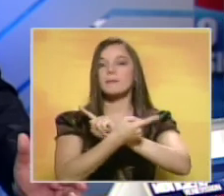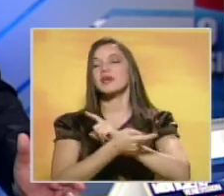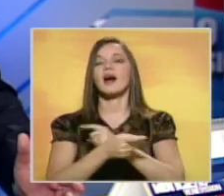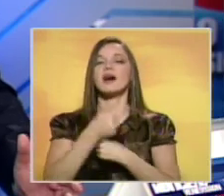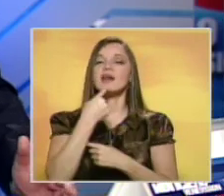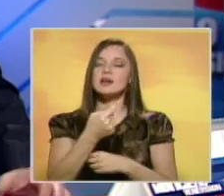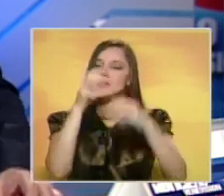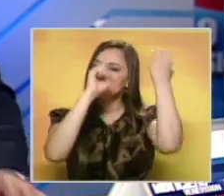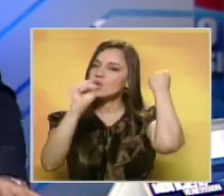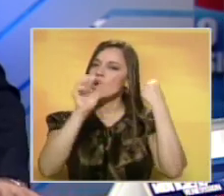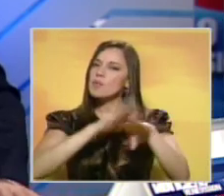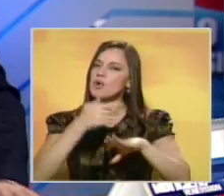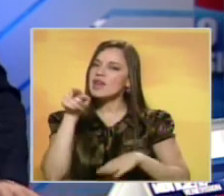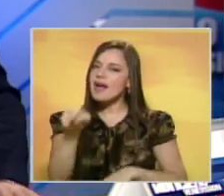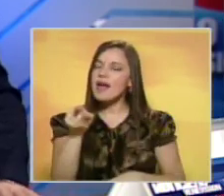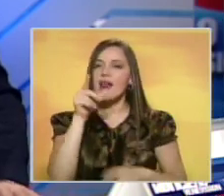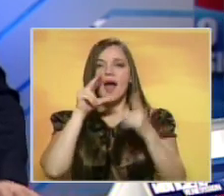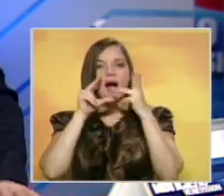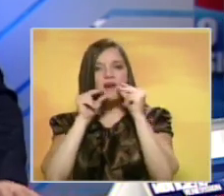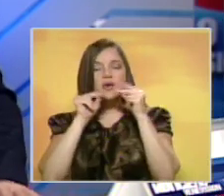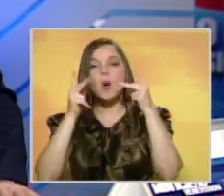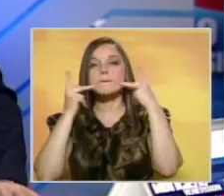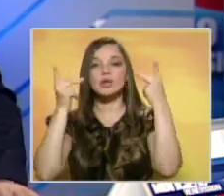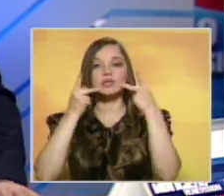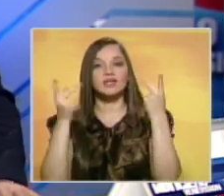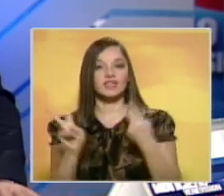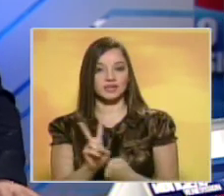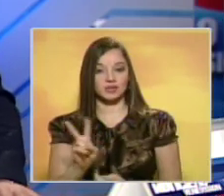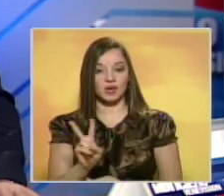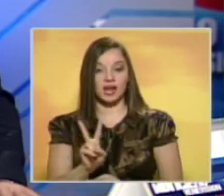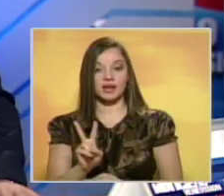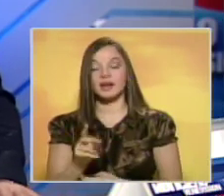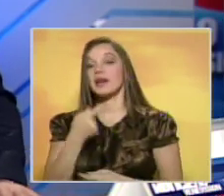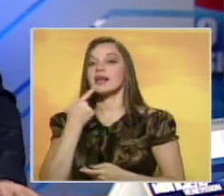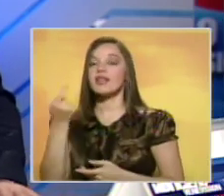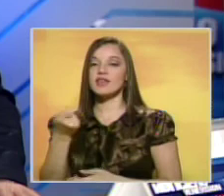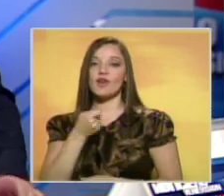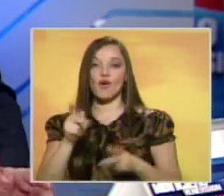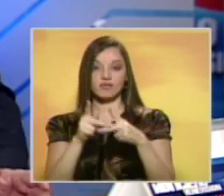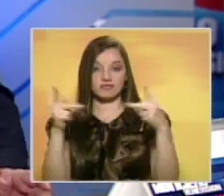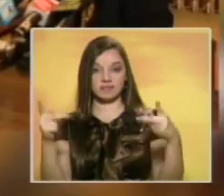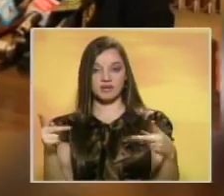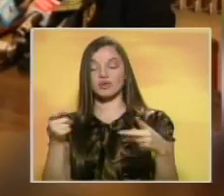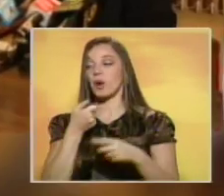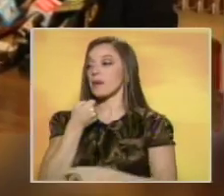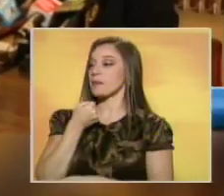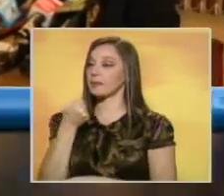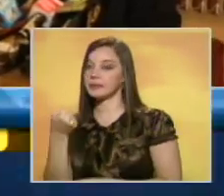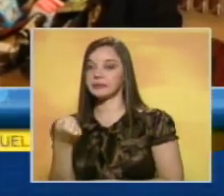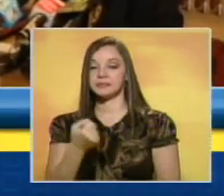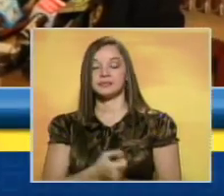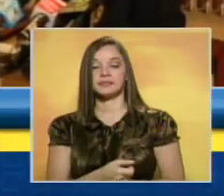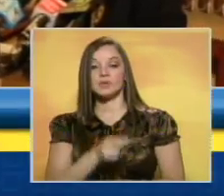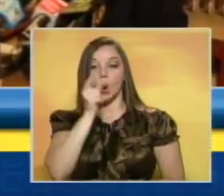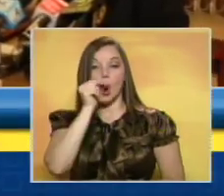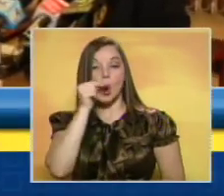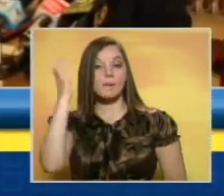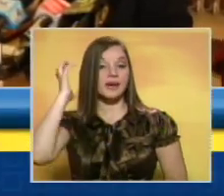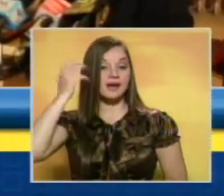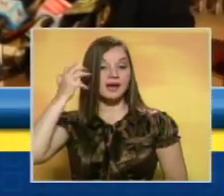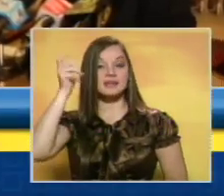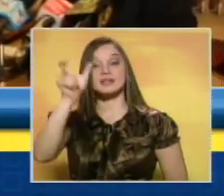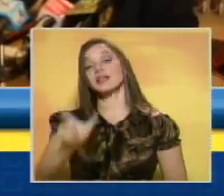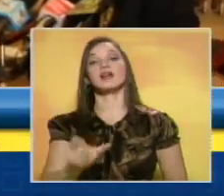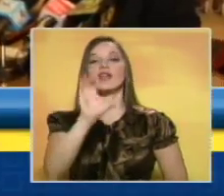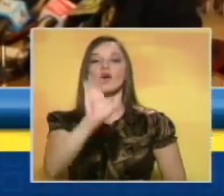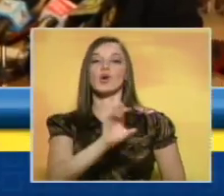por unas declaraciones sobre la política venezolana emitidas al diario local La Nación. El canciller costarricense Manuel González